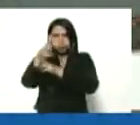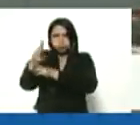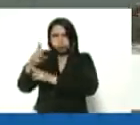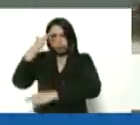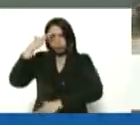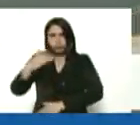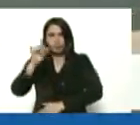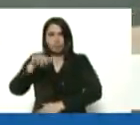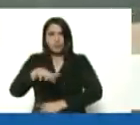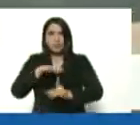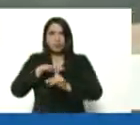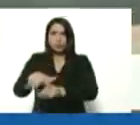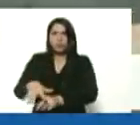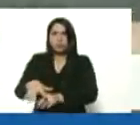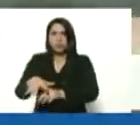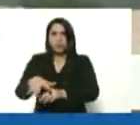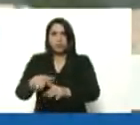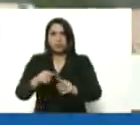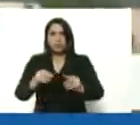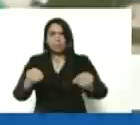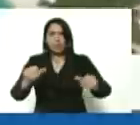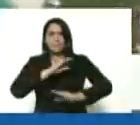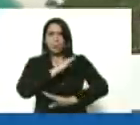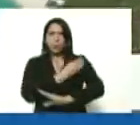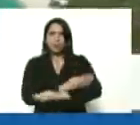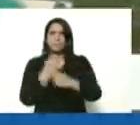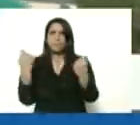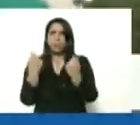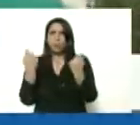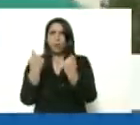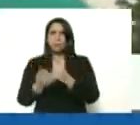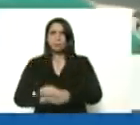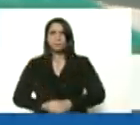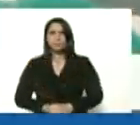y sometida desde tierra por el Poder Popular.